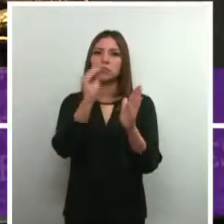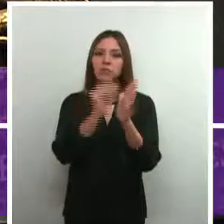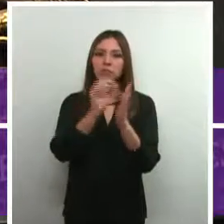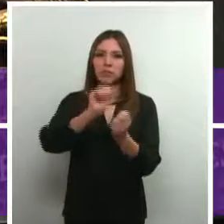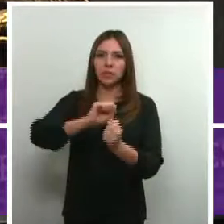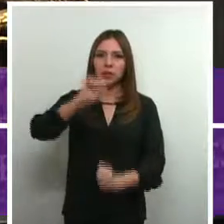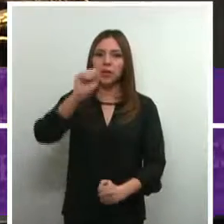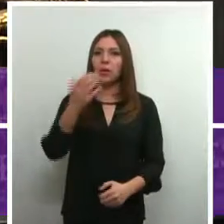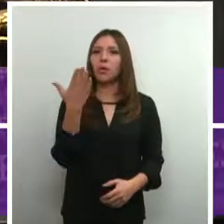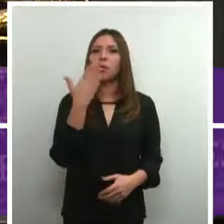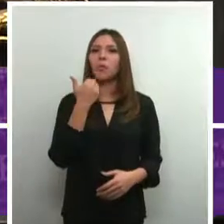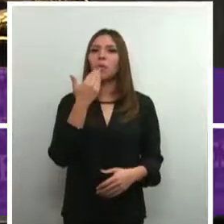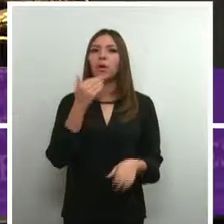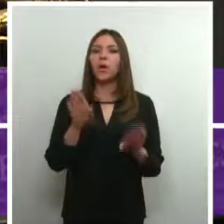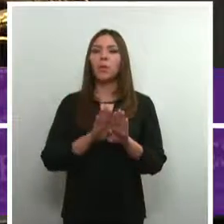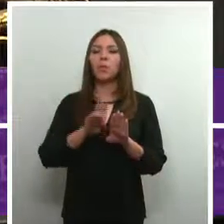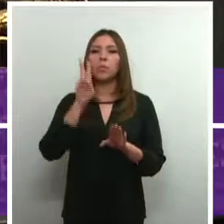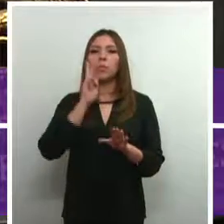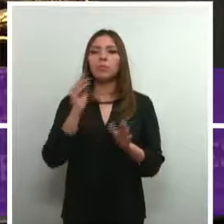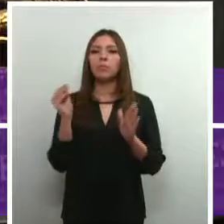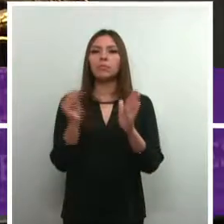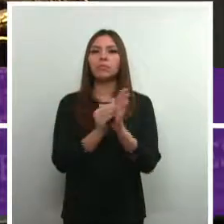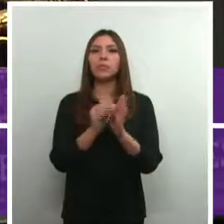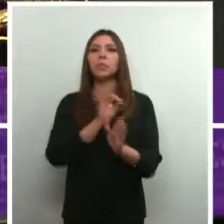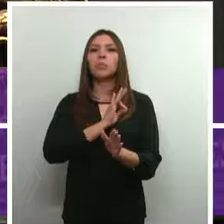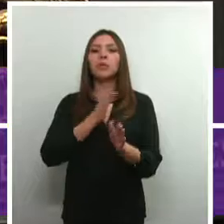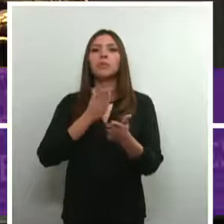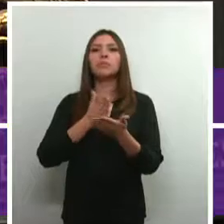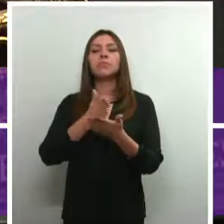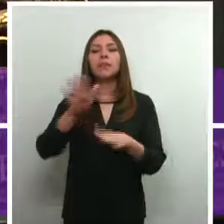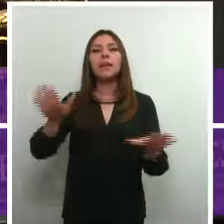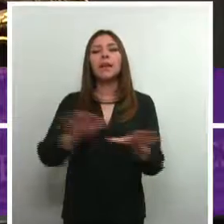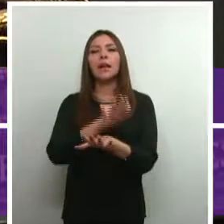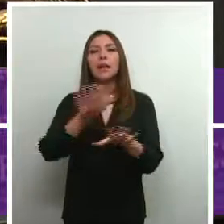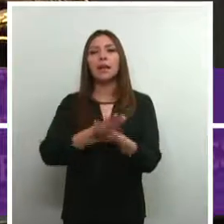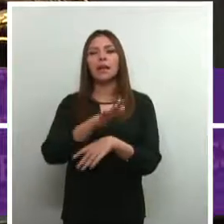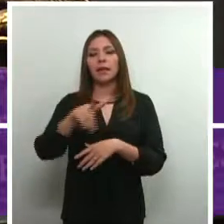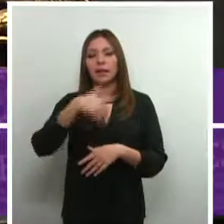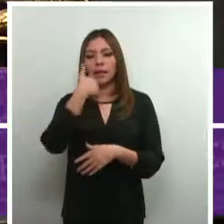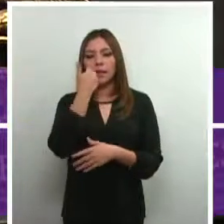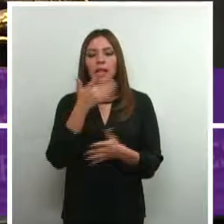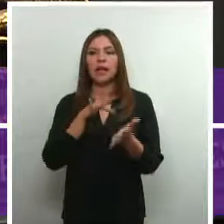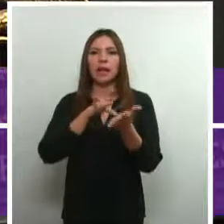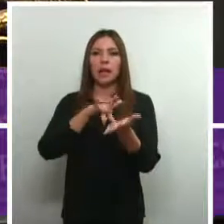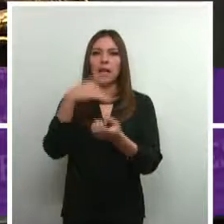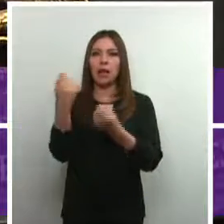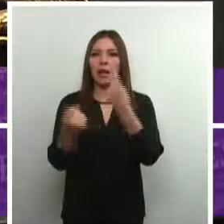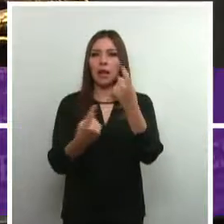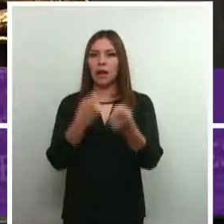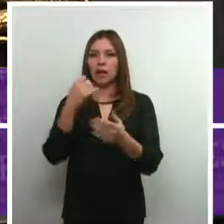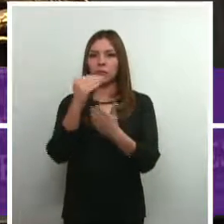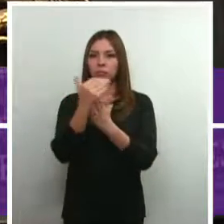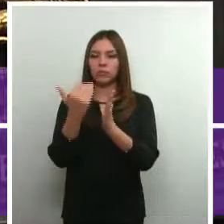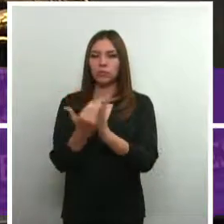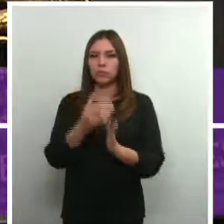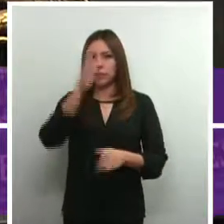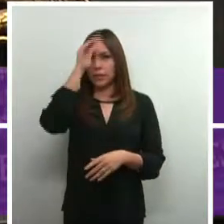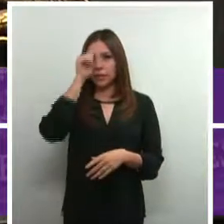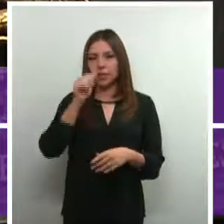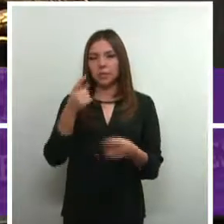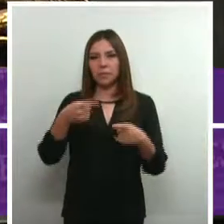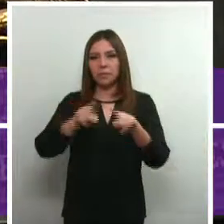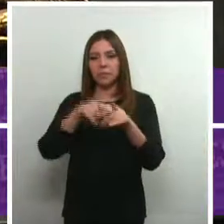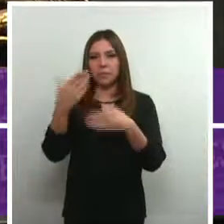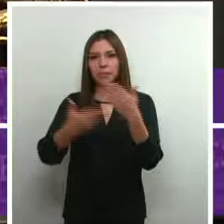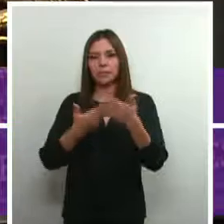un sustento convencional que nos permita avanzar y apoyaremos algunas reservas presentadas. También hay